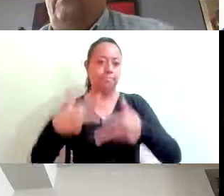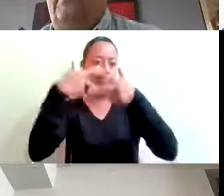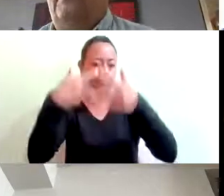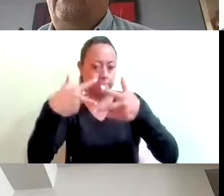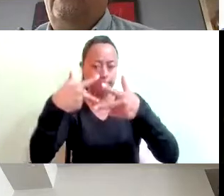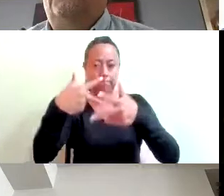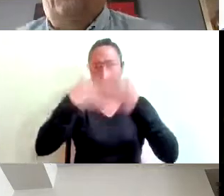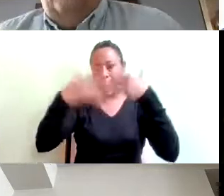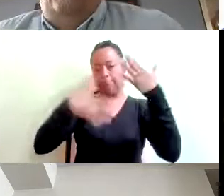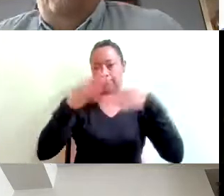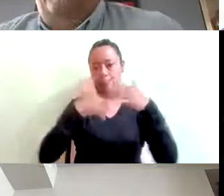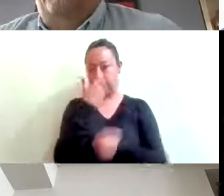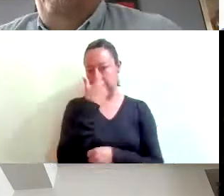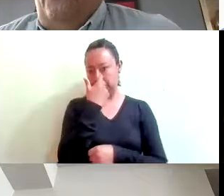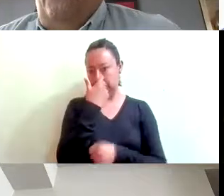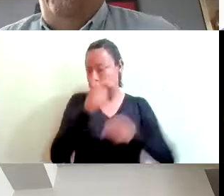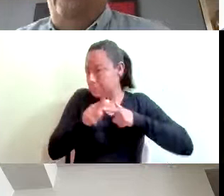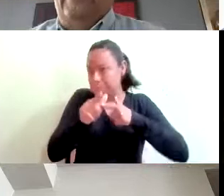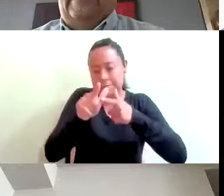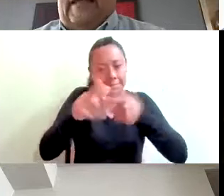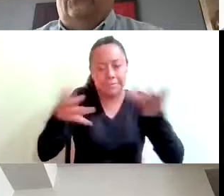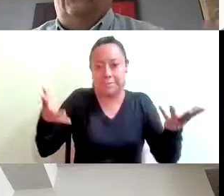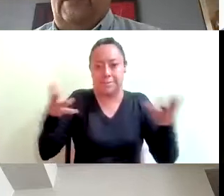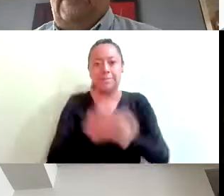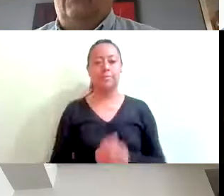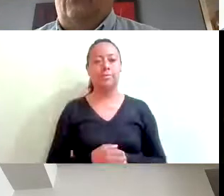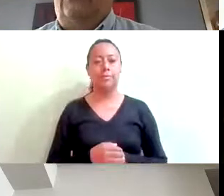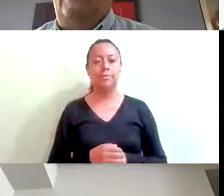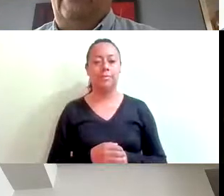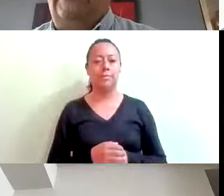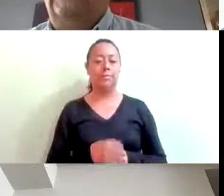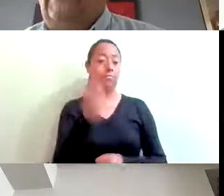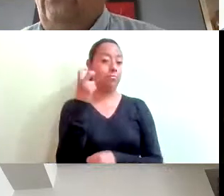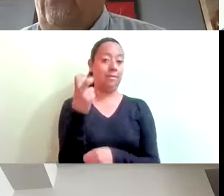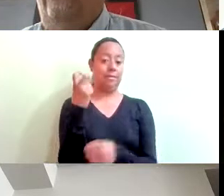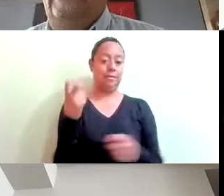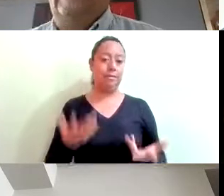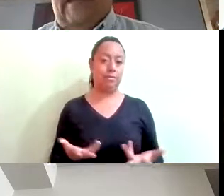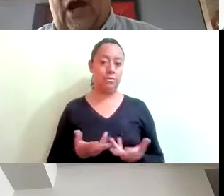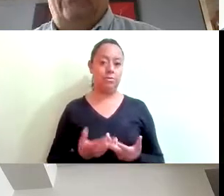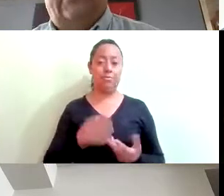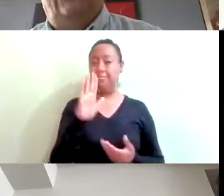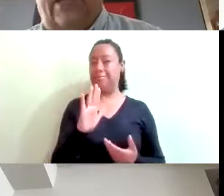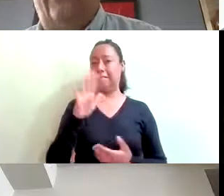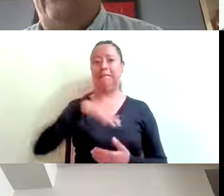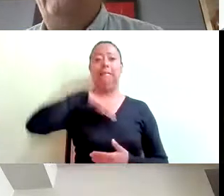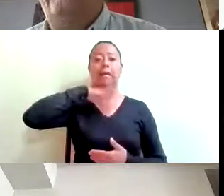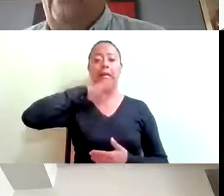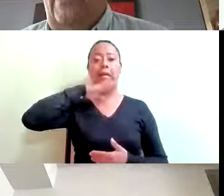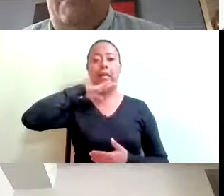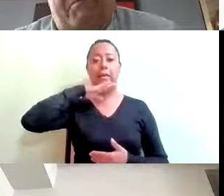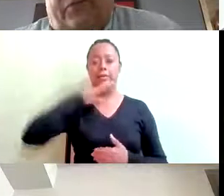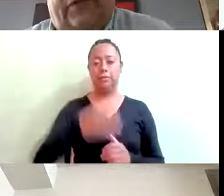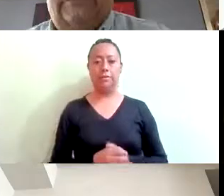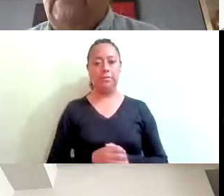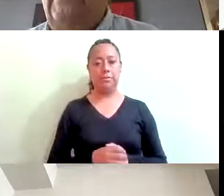seguimos usando de pronto, y que eso sí es absolutamente distractor y que ha ocasionado